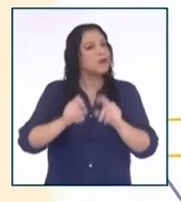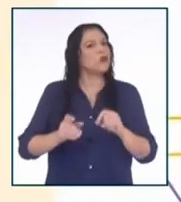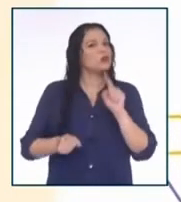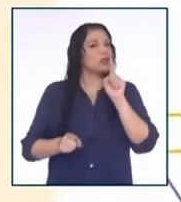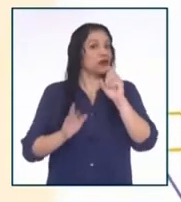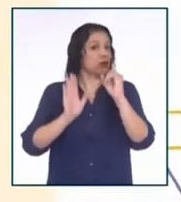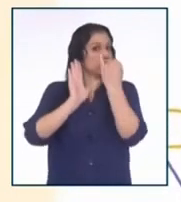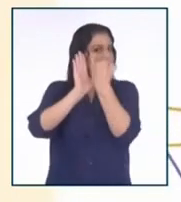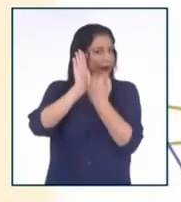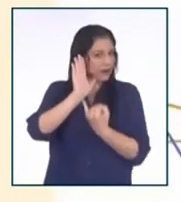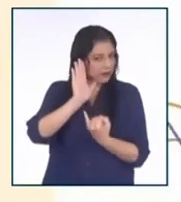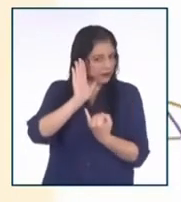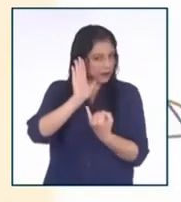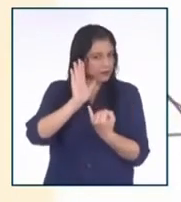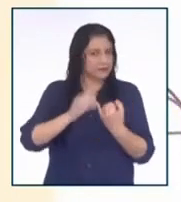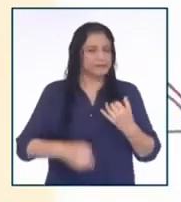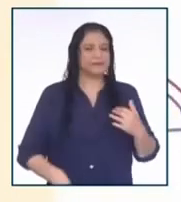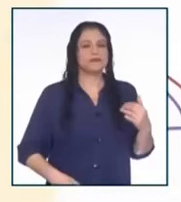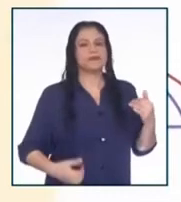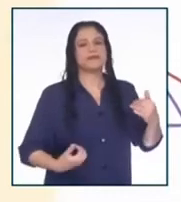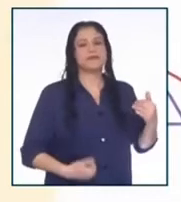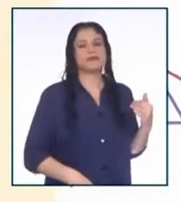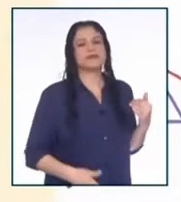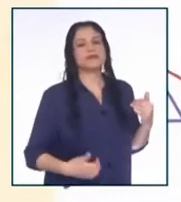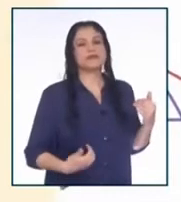gráfico.